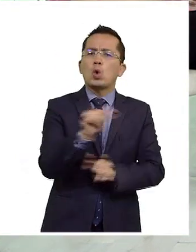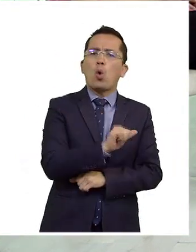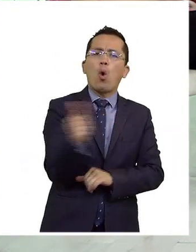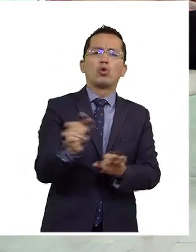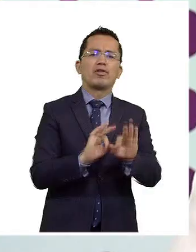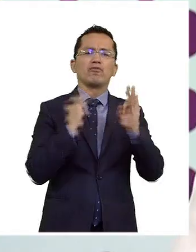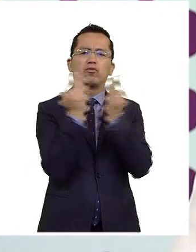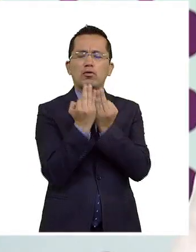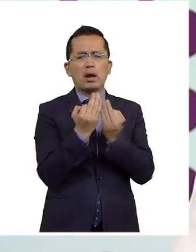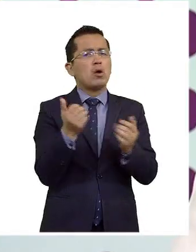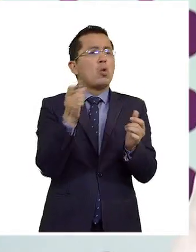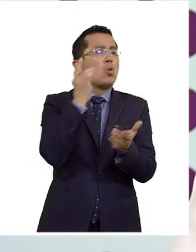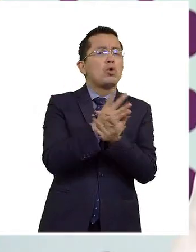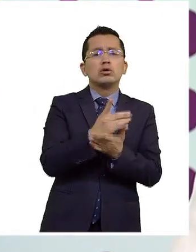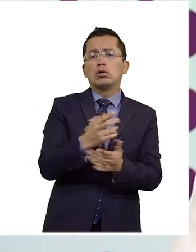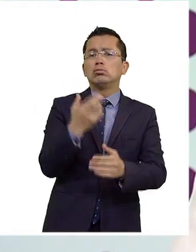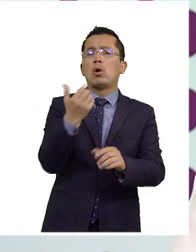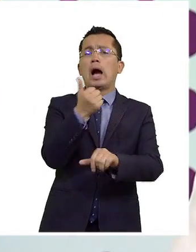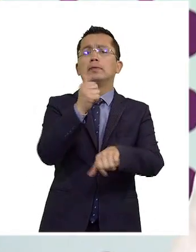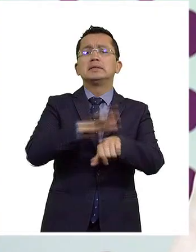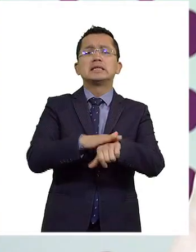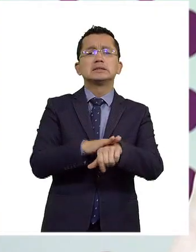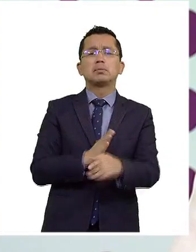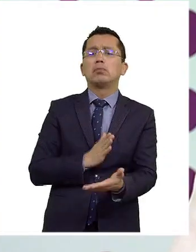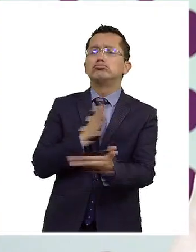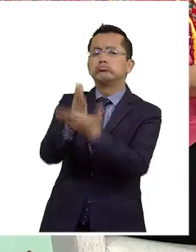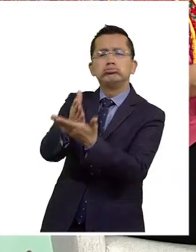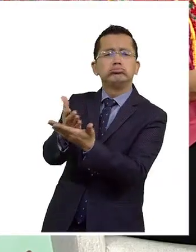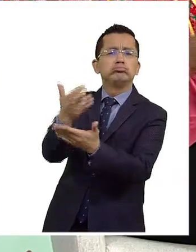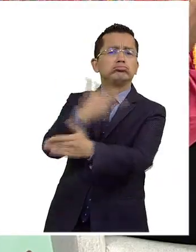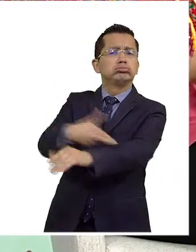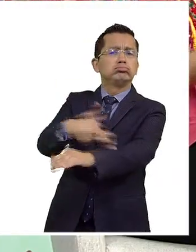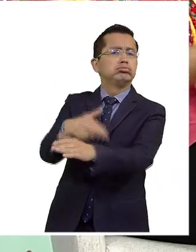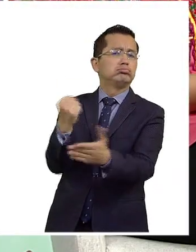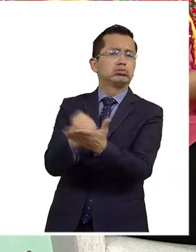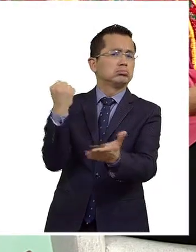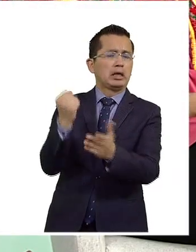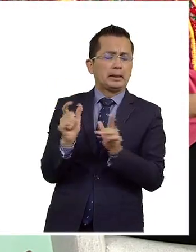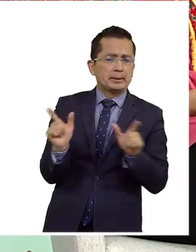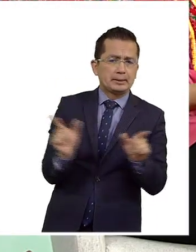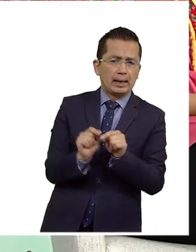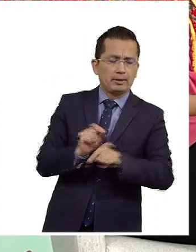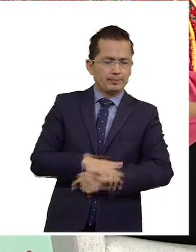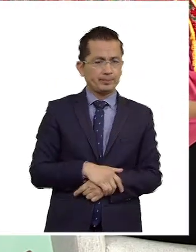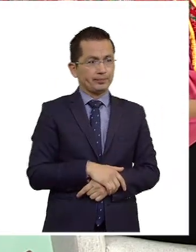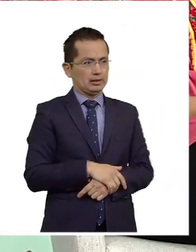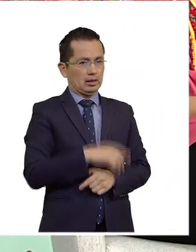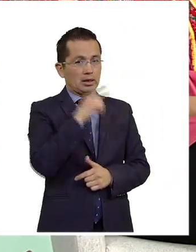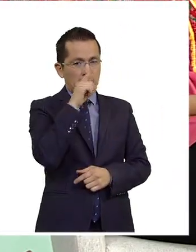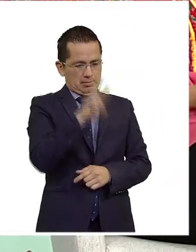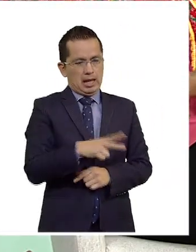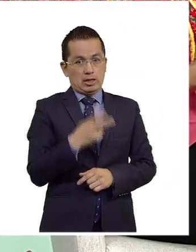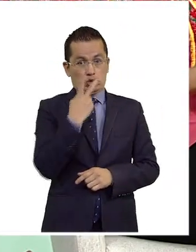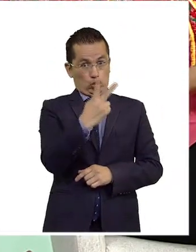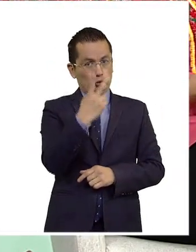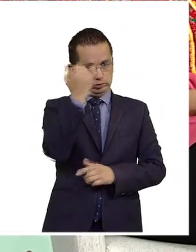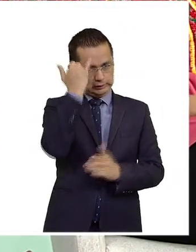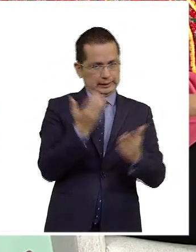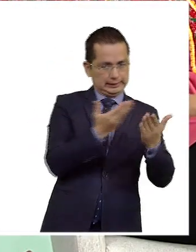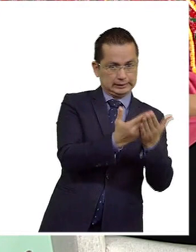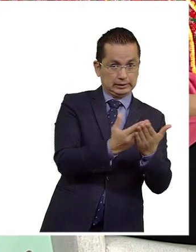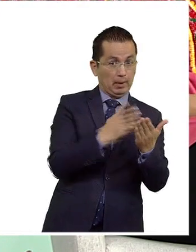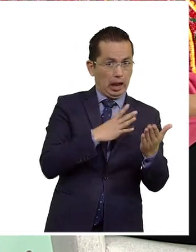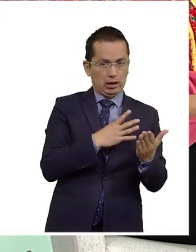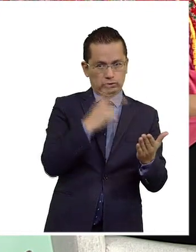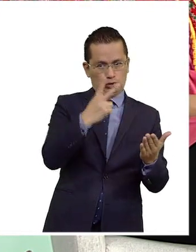cualquier persona mayor de 18 años. Un poco la historia de una de las iniciativas, porque son dos iniciativas, es